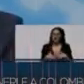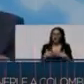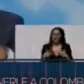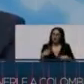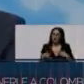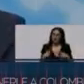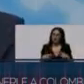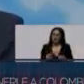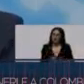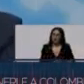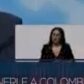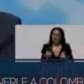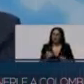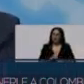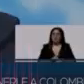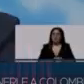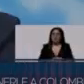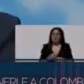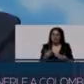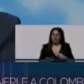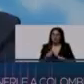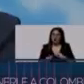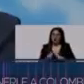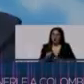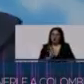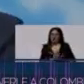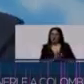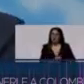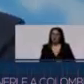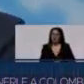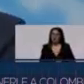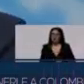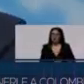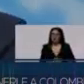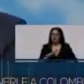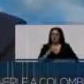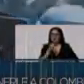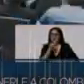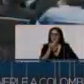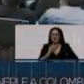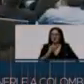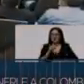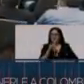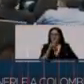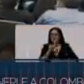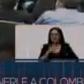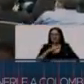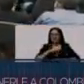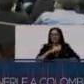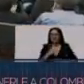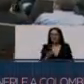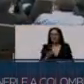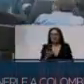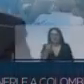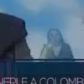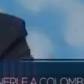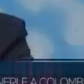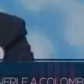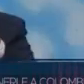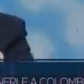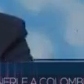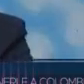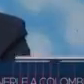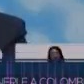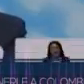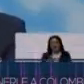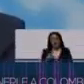ejercido la sagrada función de la protesta huyendo de Venezuela. 7 millones de venezolanos han perdido